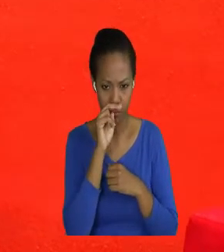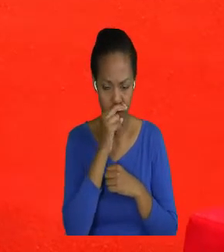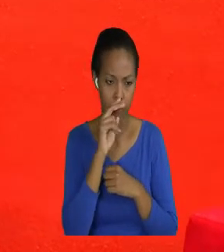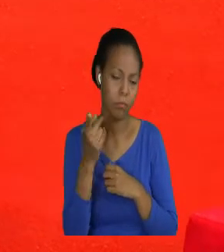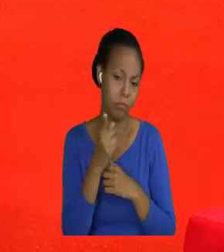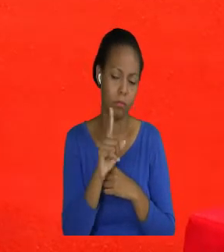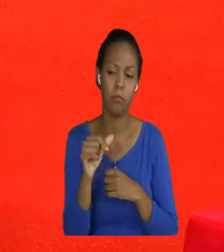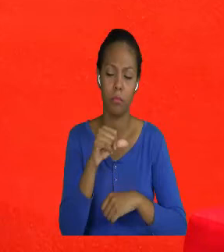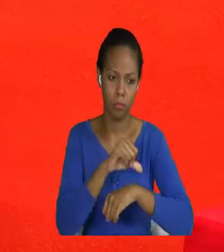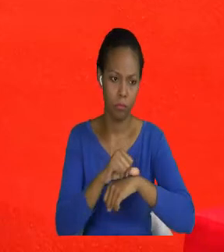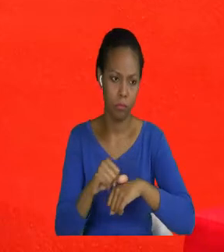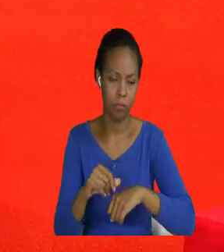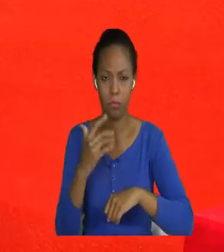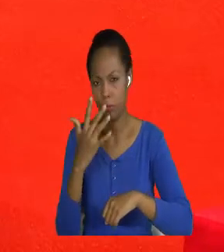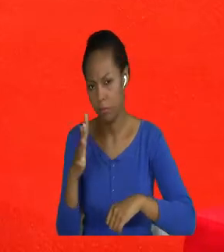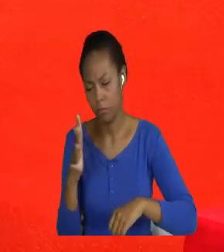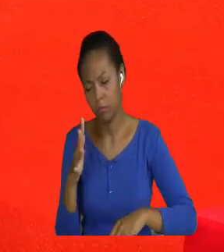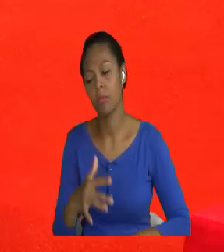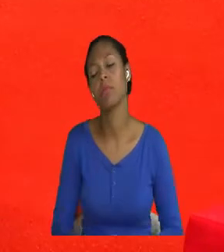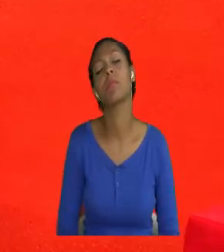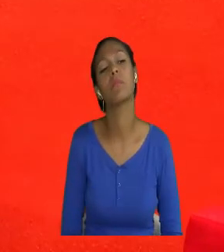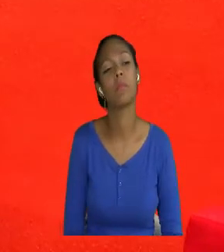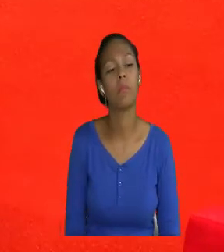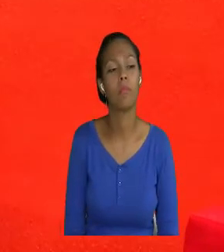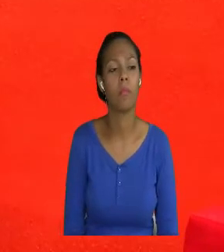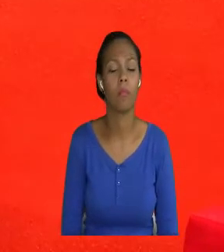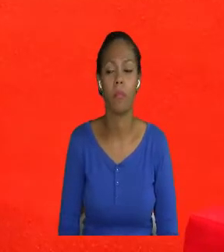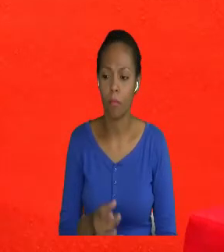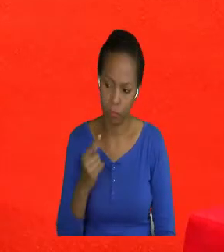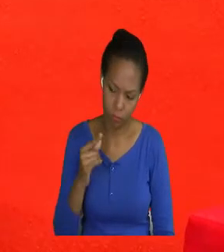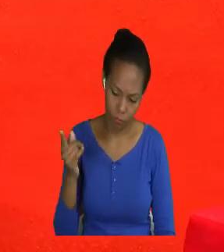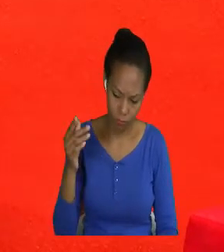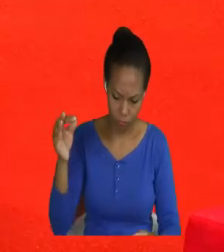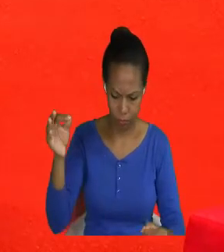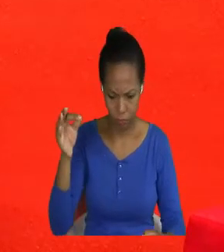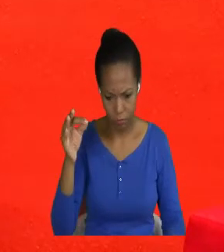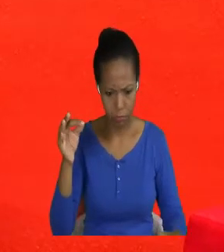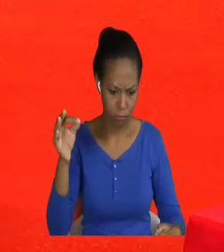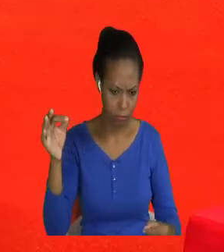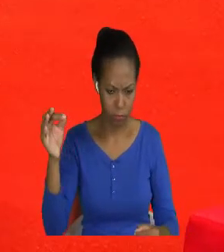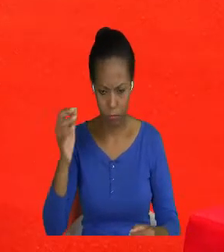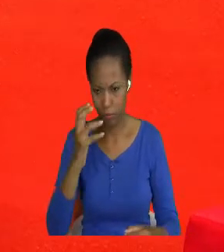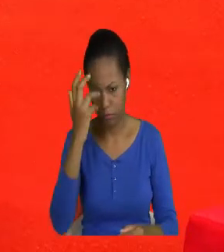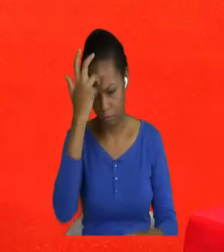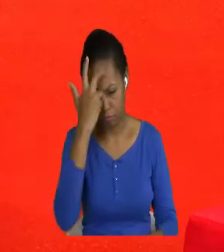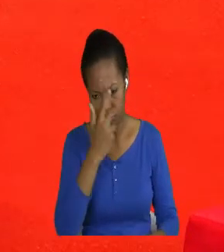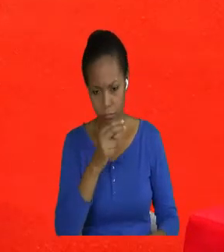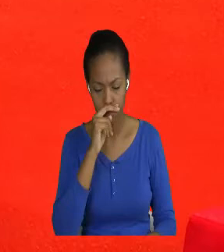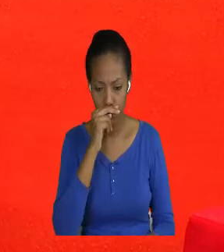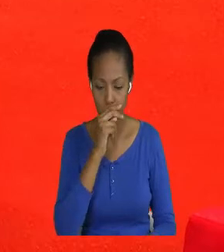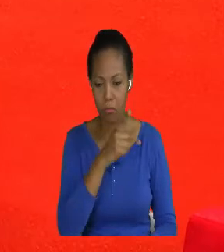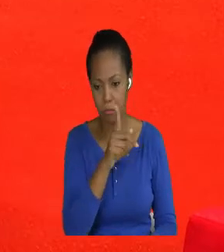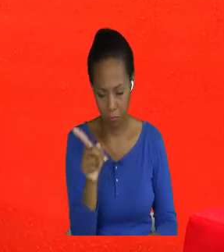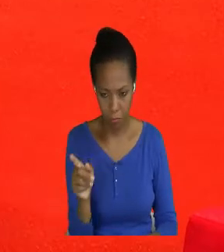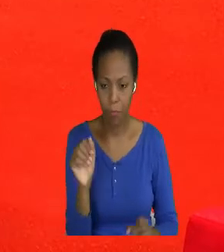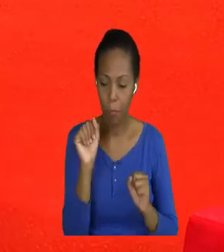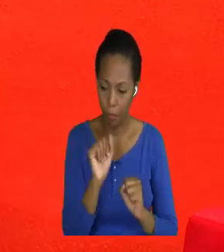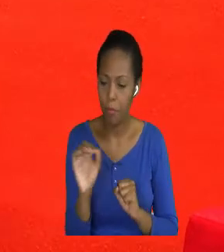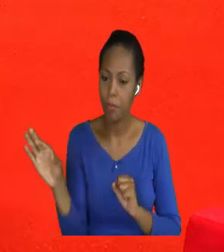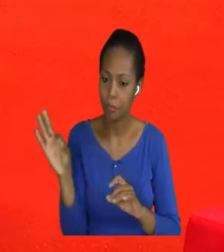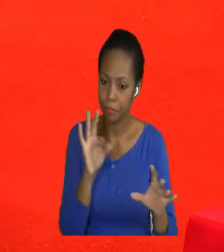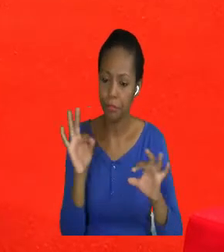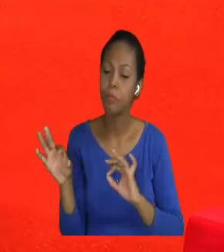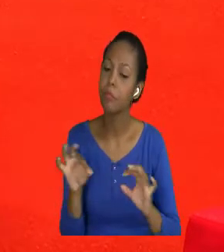350 aproximadamente, entonces se hace una valoración de 80 niños, por ejemplo, de los cuales pues salen aptos para